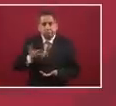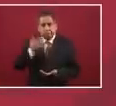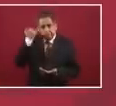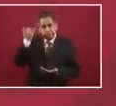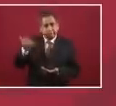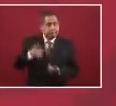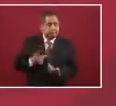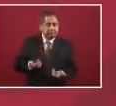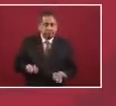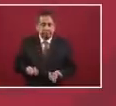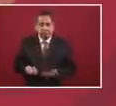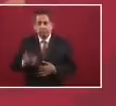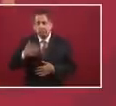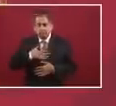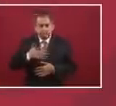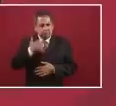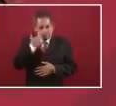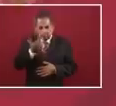farsantes,